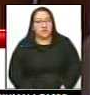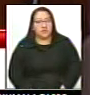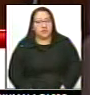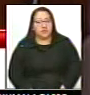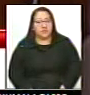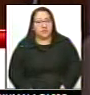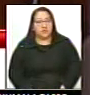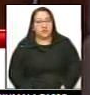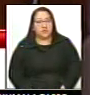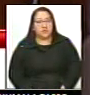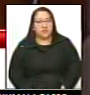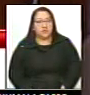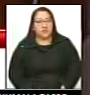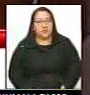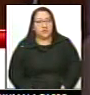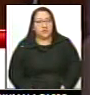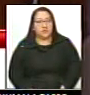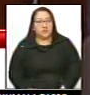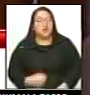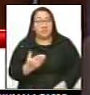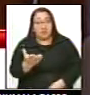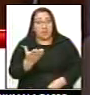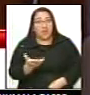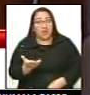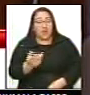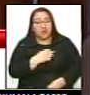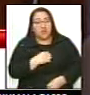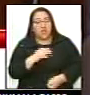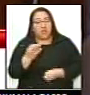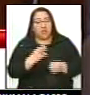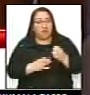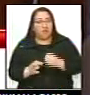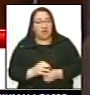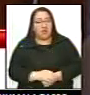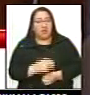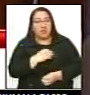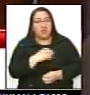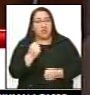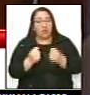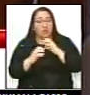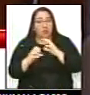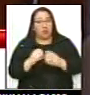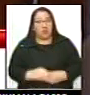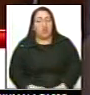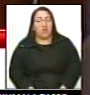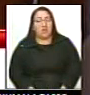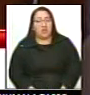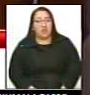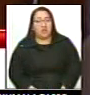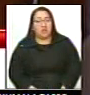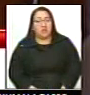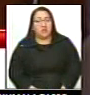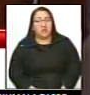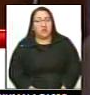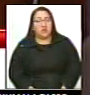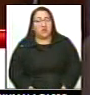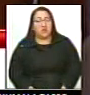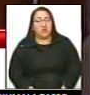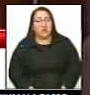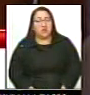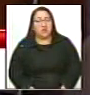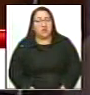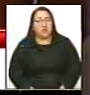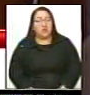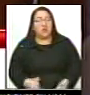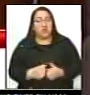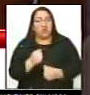Recomendaciones. Dice, exhortar al Ministerio de Economía y Finanzas y al Ministerio de Transportes y Comunicaciones y a Ocitrán a que garanticen la ejecución y culminación de